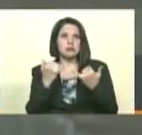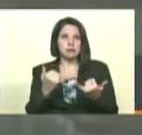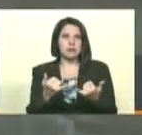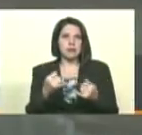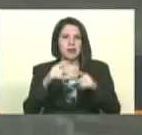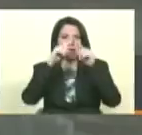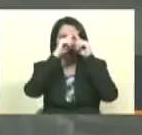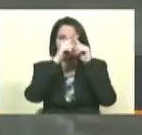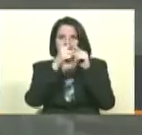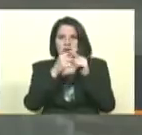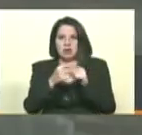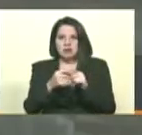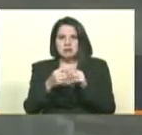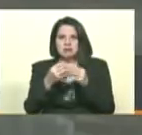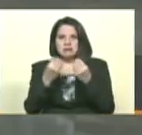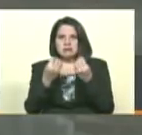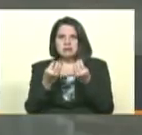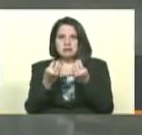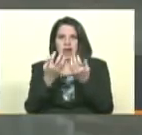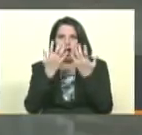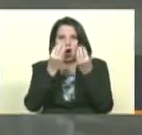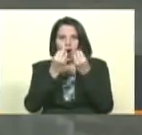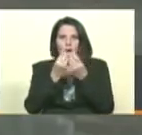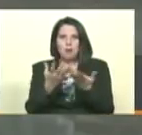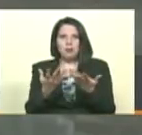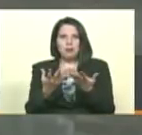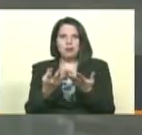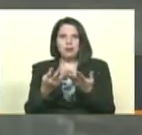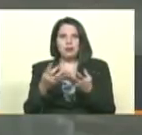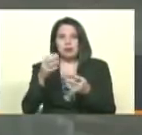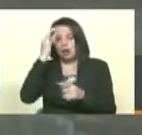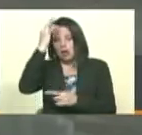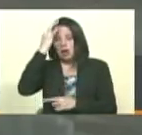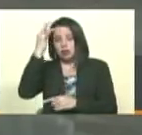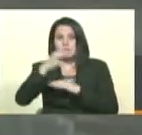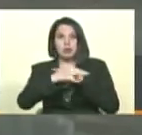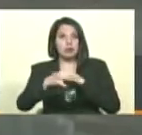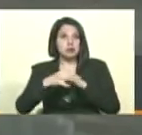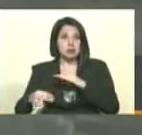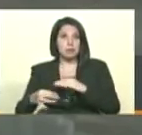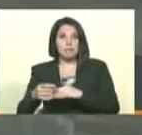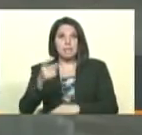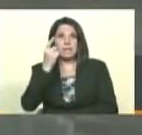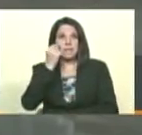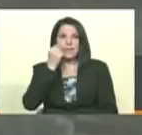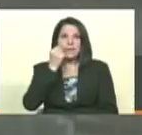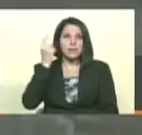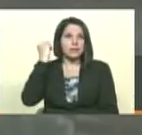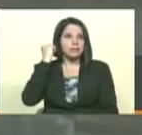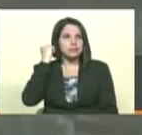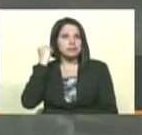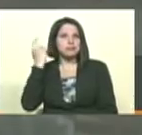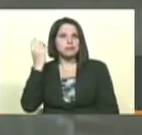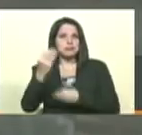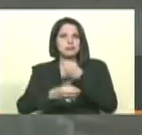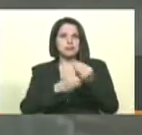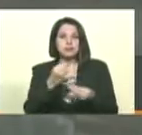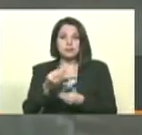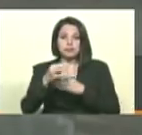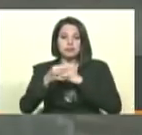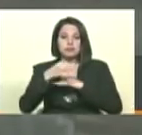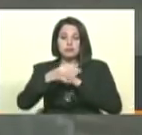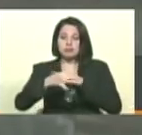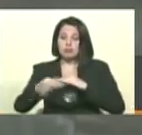han presentado ante las juntas municipales, candidatos y candidatas para la elección